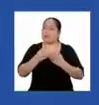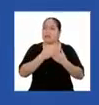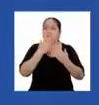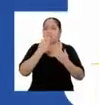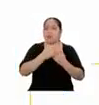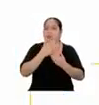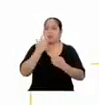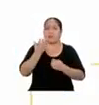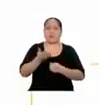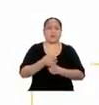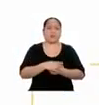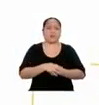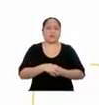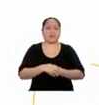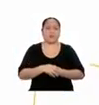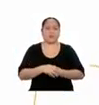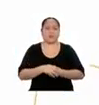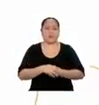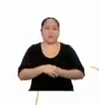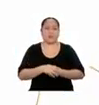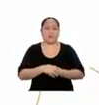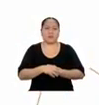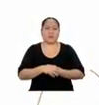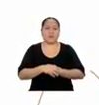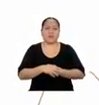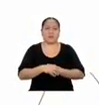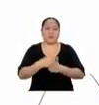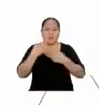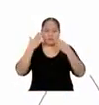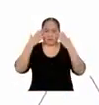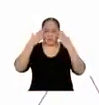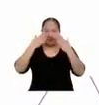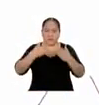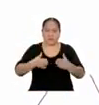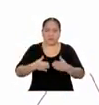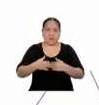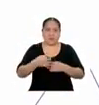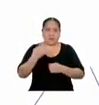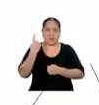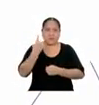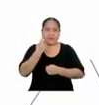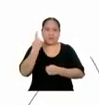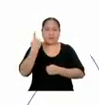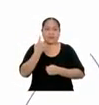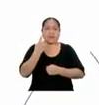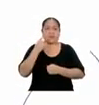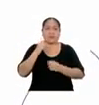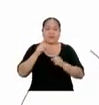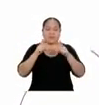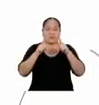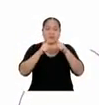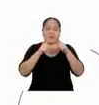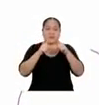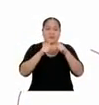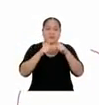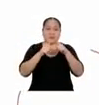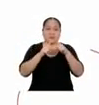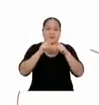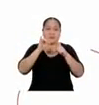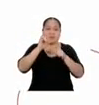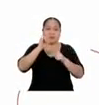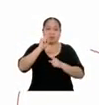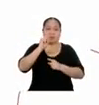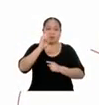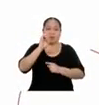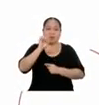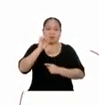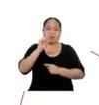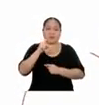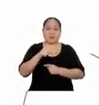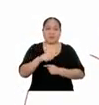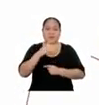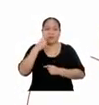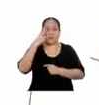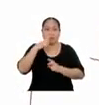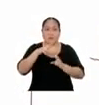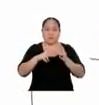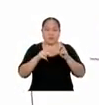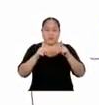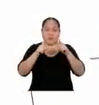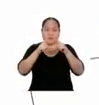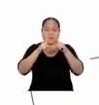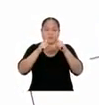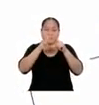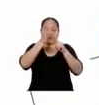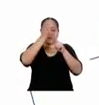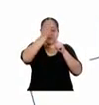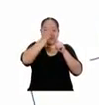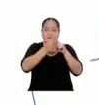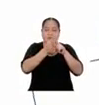sencillo. Al enfocarnos solo en un triángulo isósceles, podemos observar que se forma un